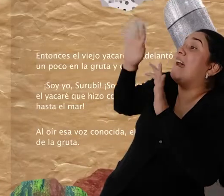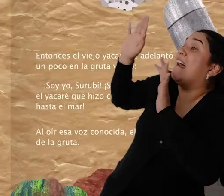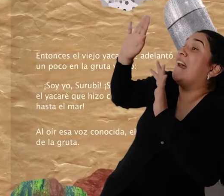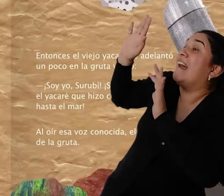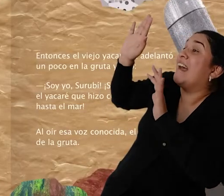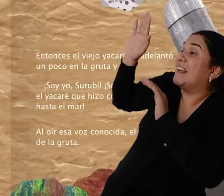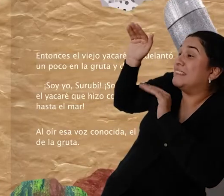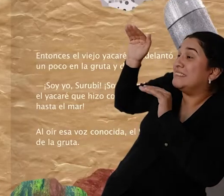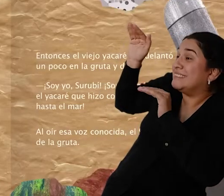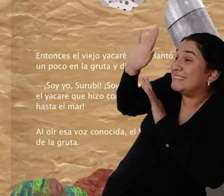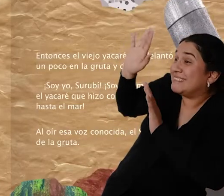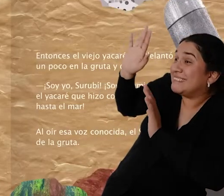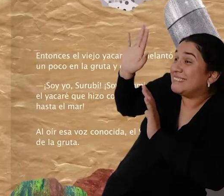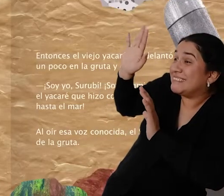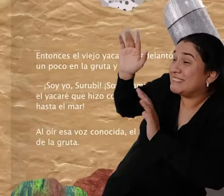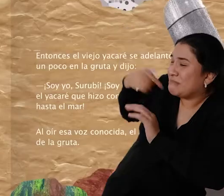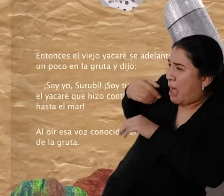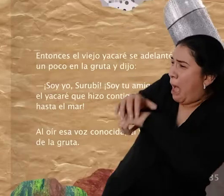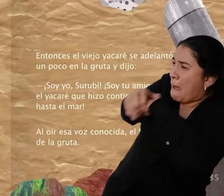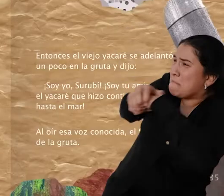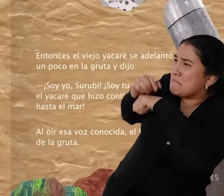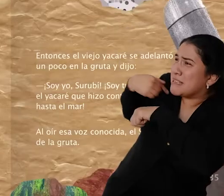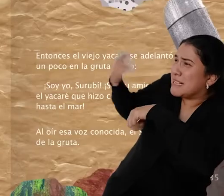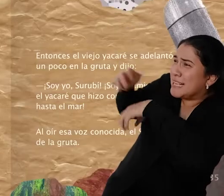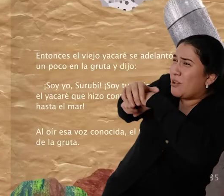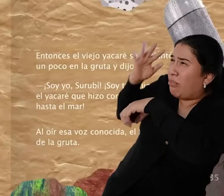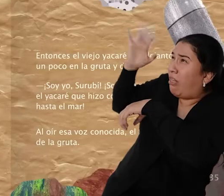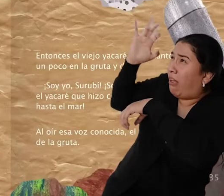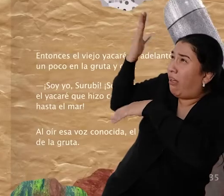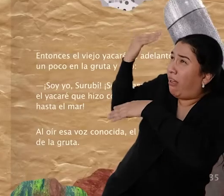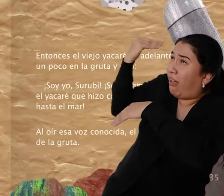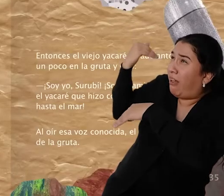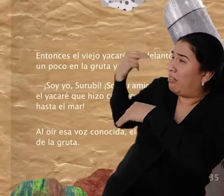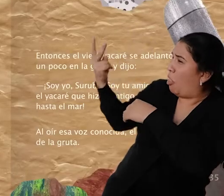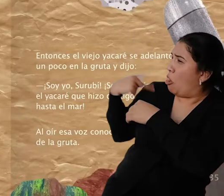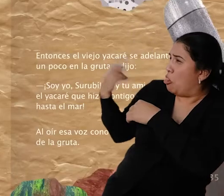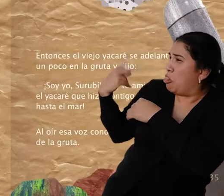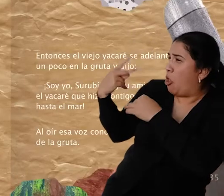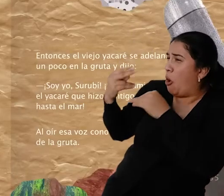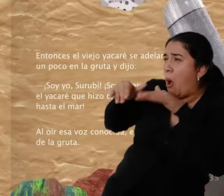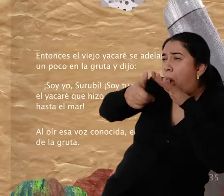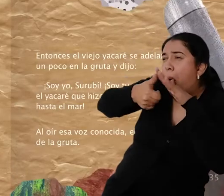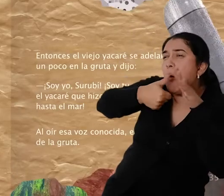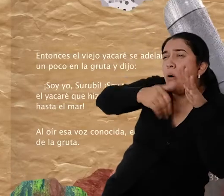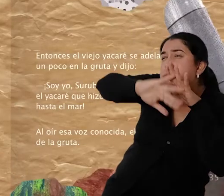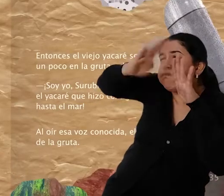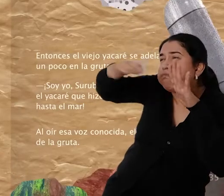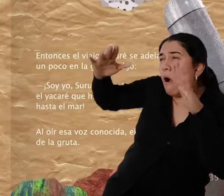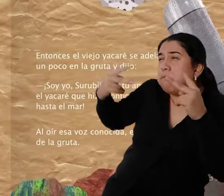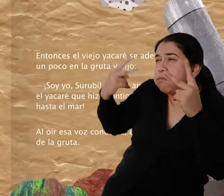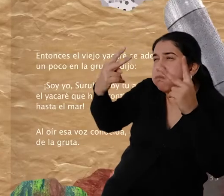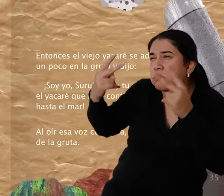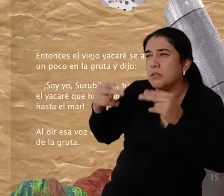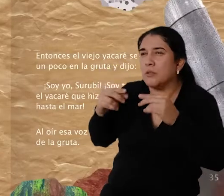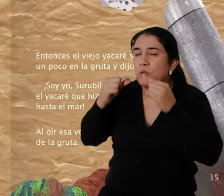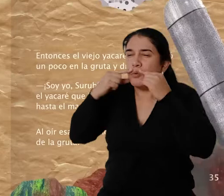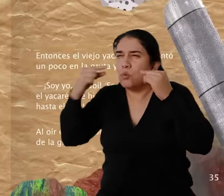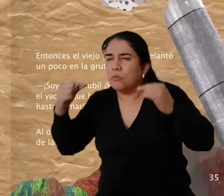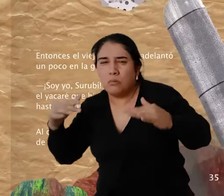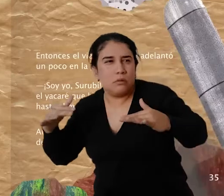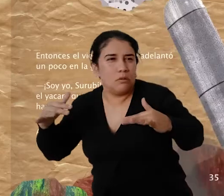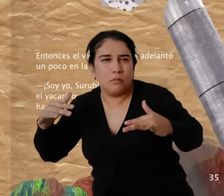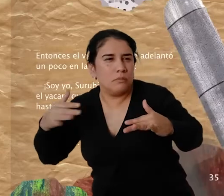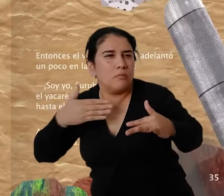dijo: Soy yo, surubí. Soy tu amigo el yacaré. ¿Qué hizo contigo el viaje hasta el